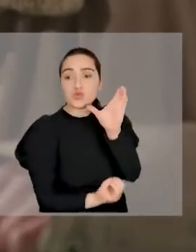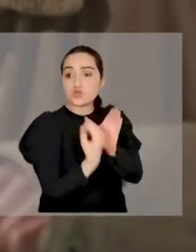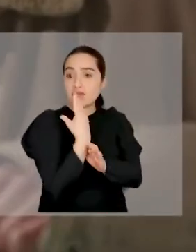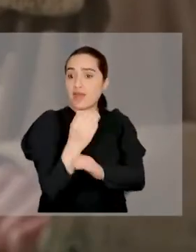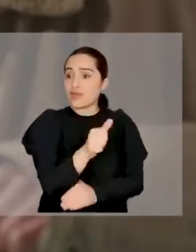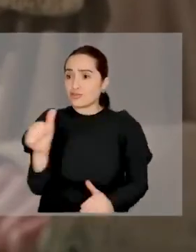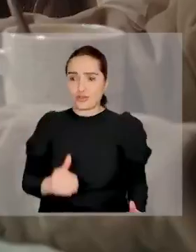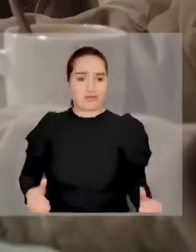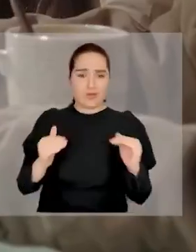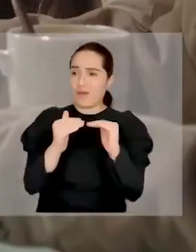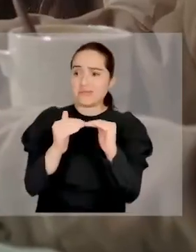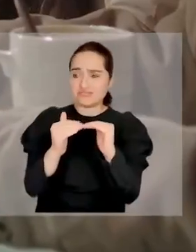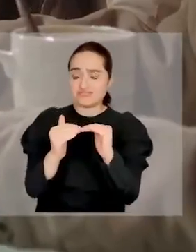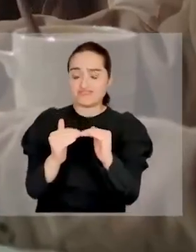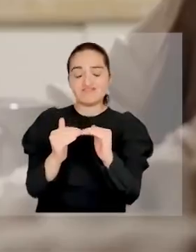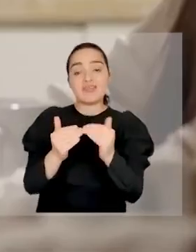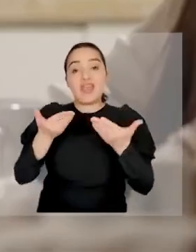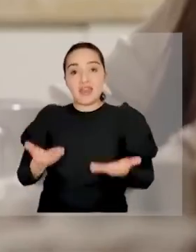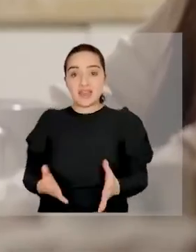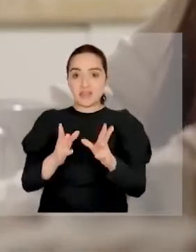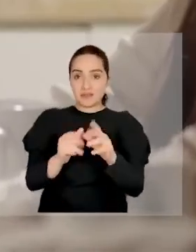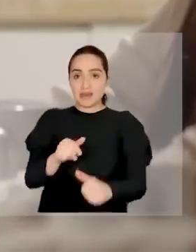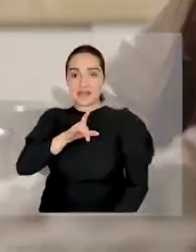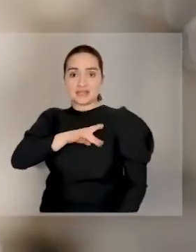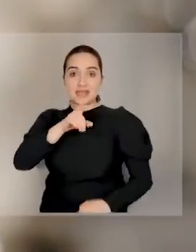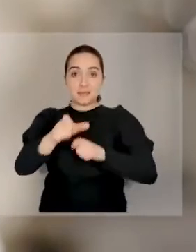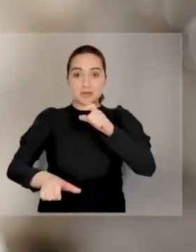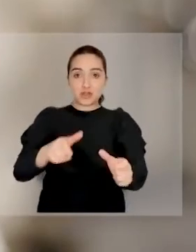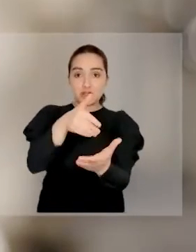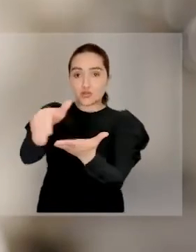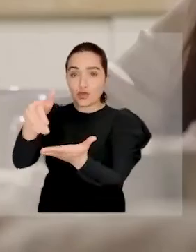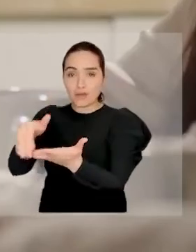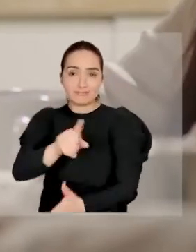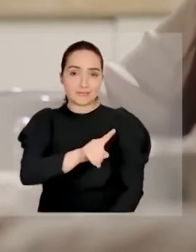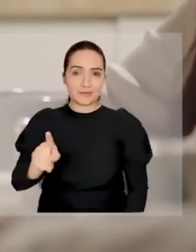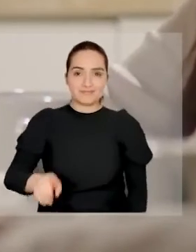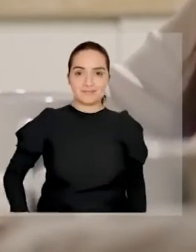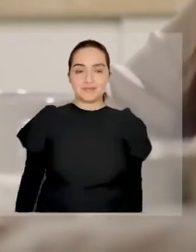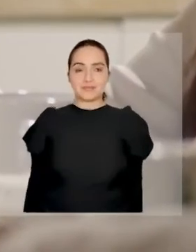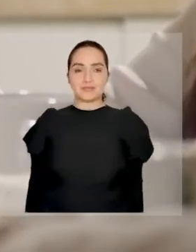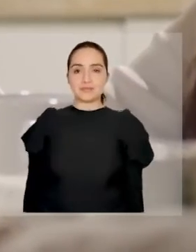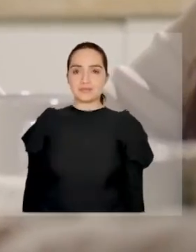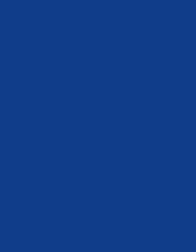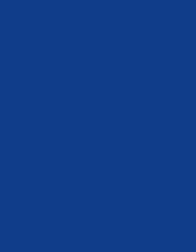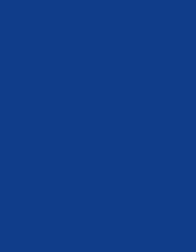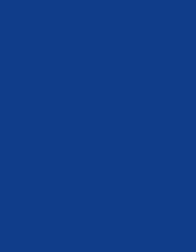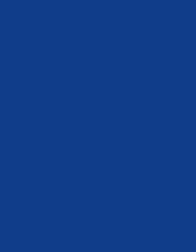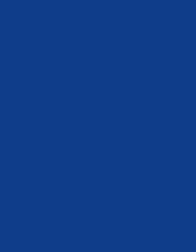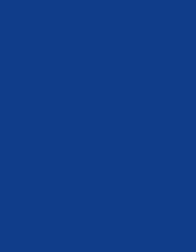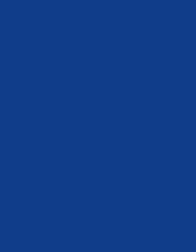¿Por qué la nueva constitución no nos trata a todos por igual? Porque en esta familia y en Chile nadie sobra.